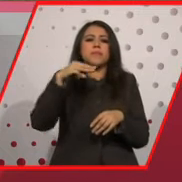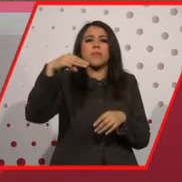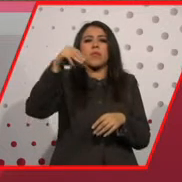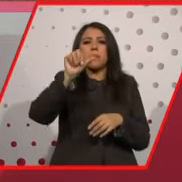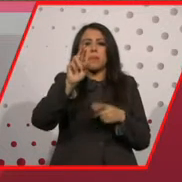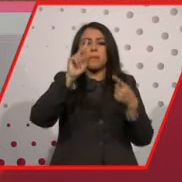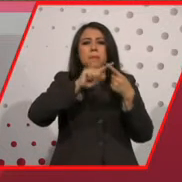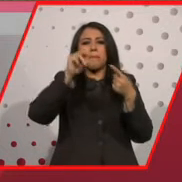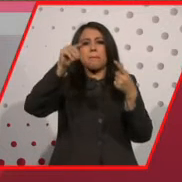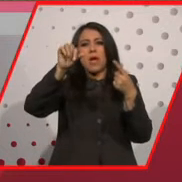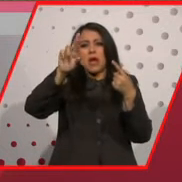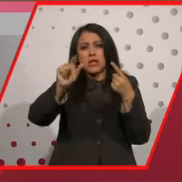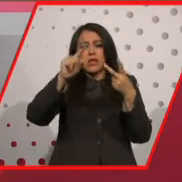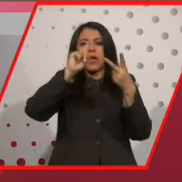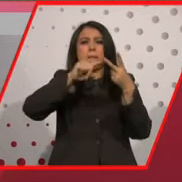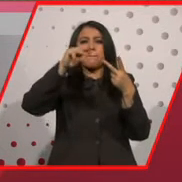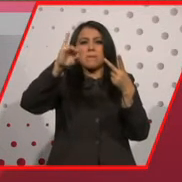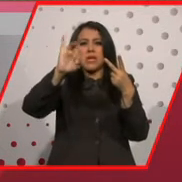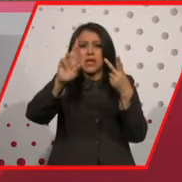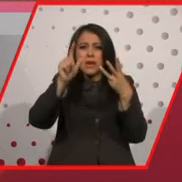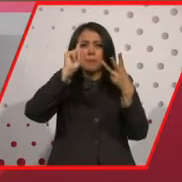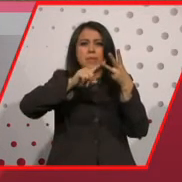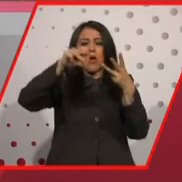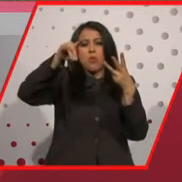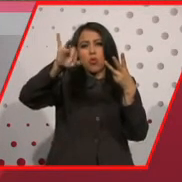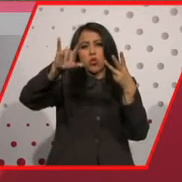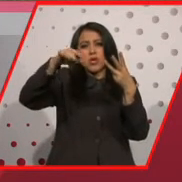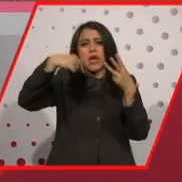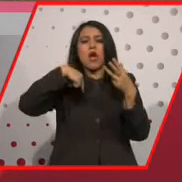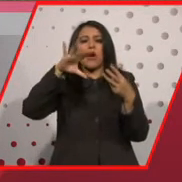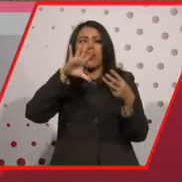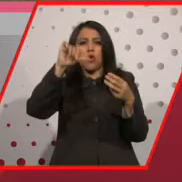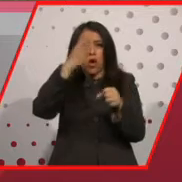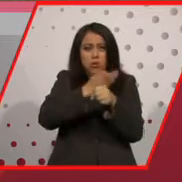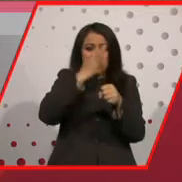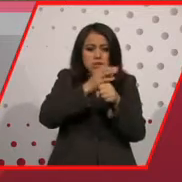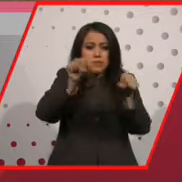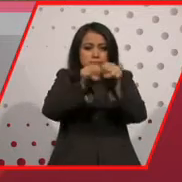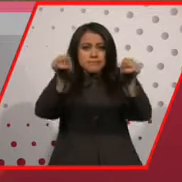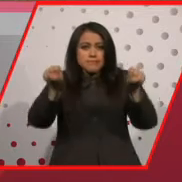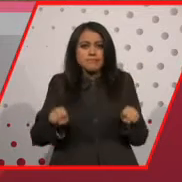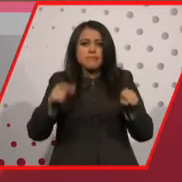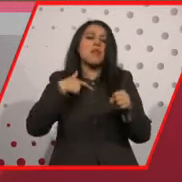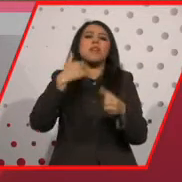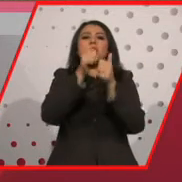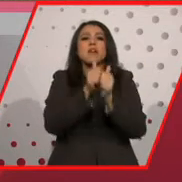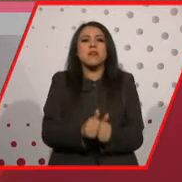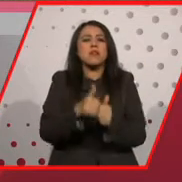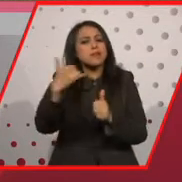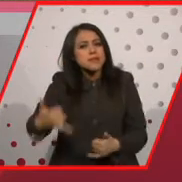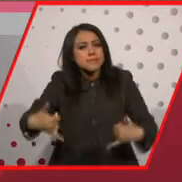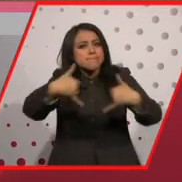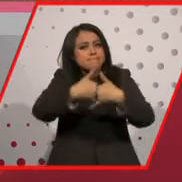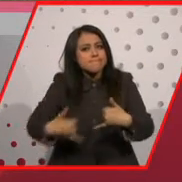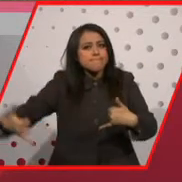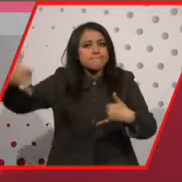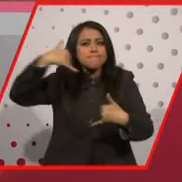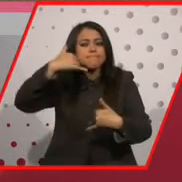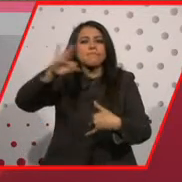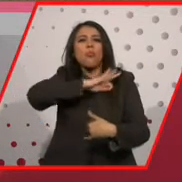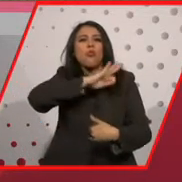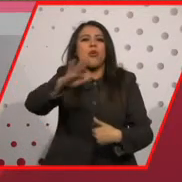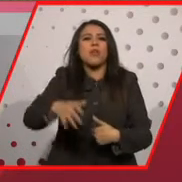Marina, Miriam y Mónica, que el día de hoy están con nosotros en la sala de atención para recibir su llamada y cualquier comentario o sugerencia de inmediato